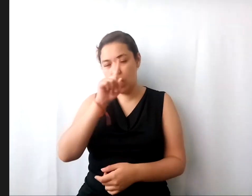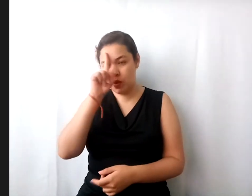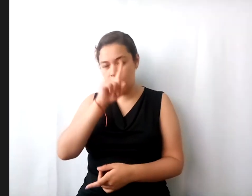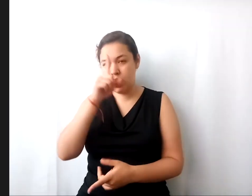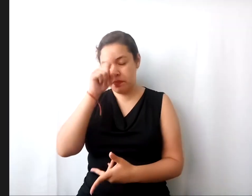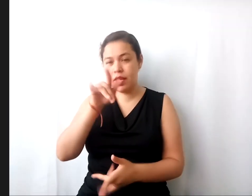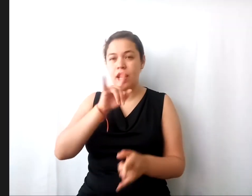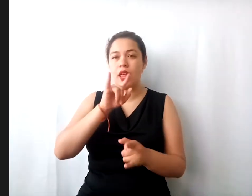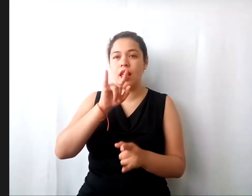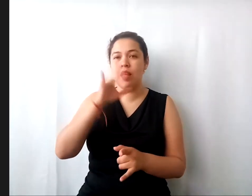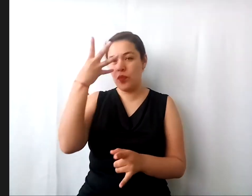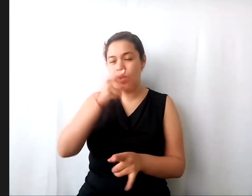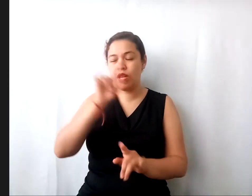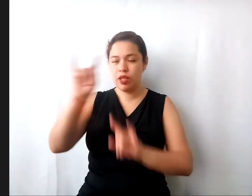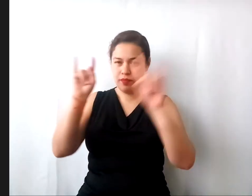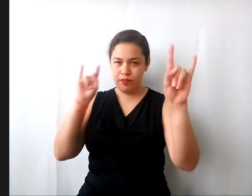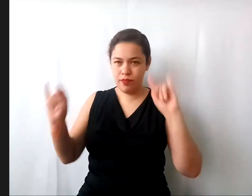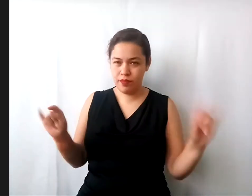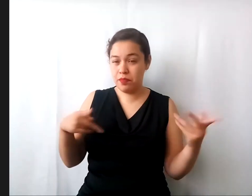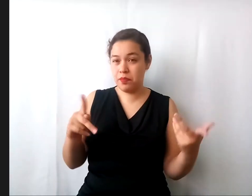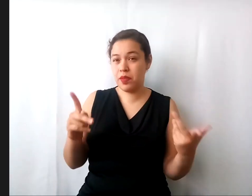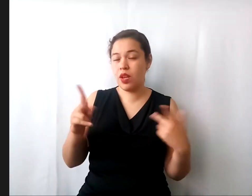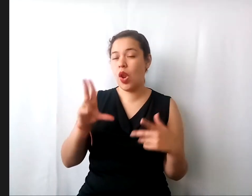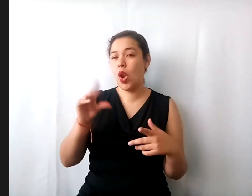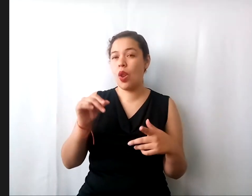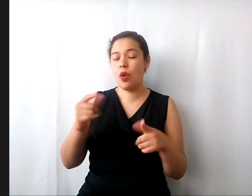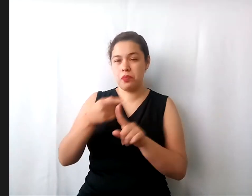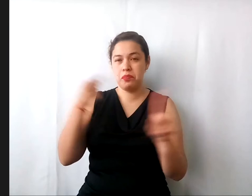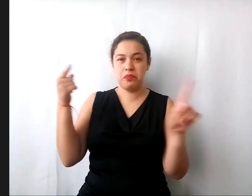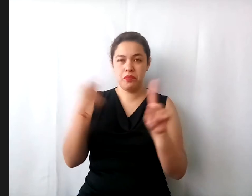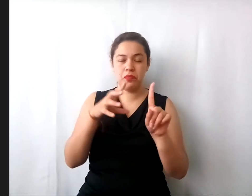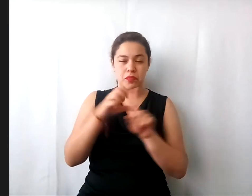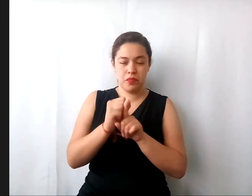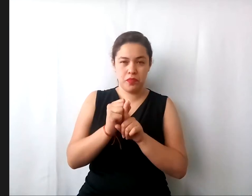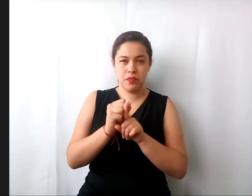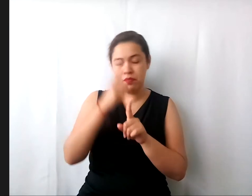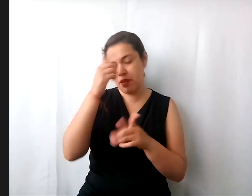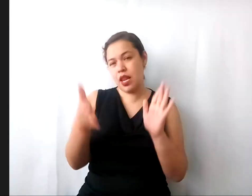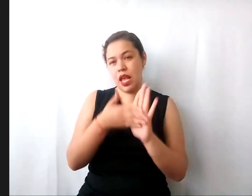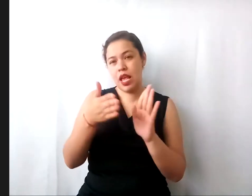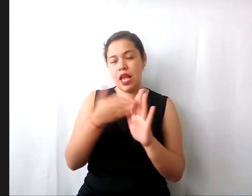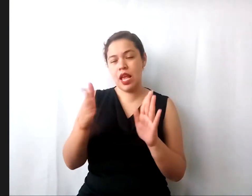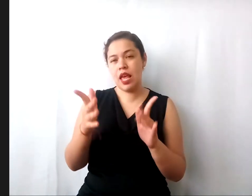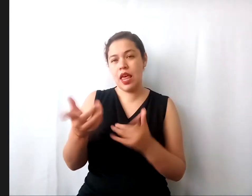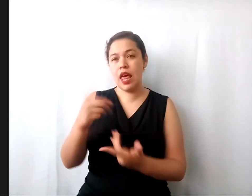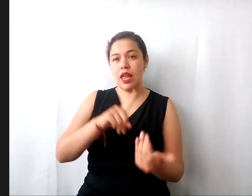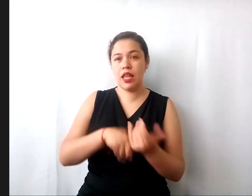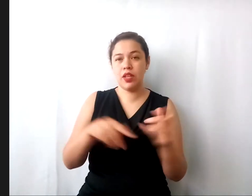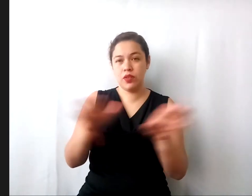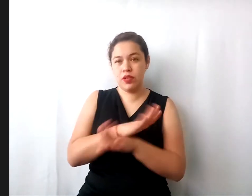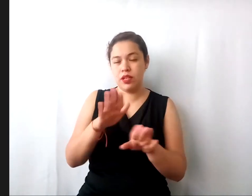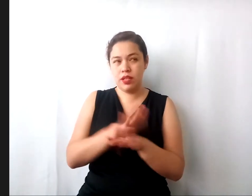decoración, pero en realidad no puede dedicarse a hacer remodelaciones de interiores, que